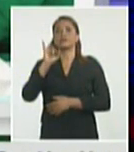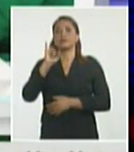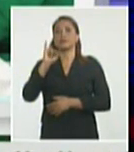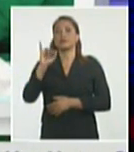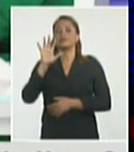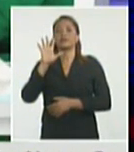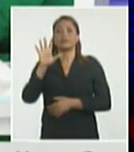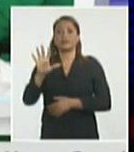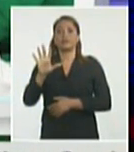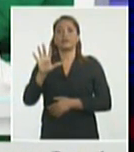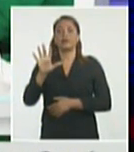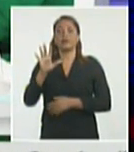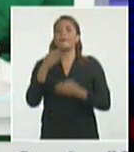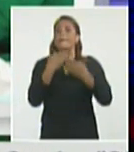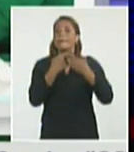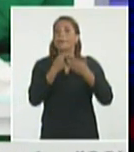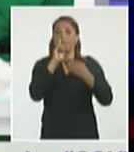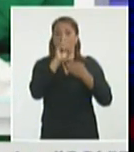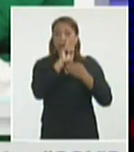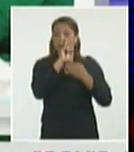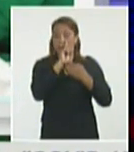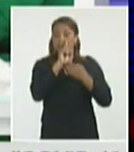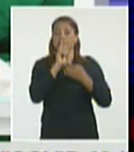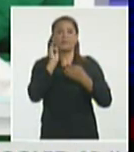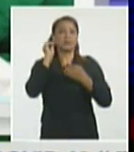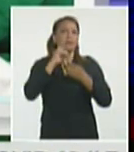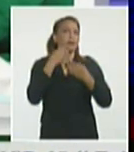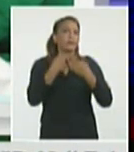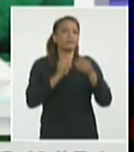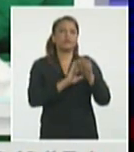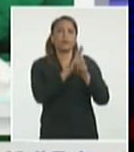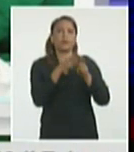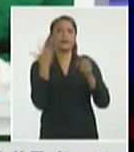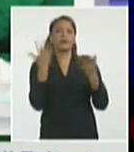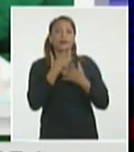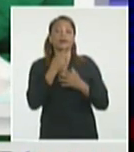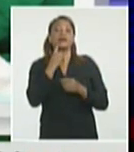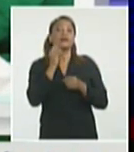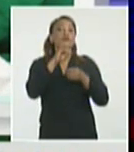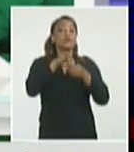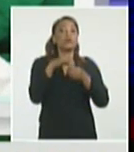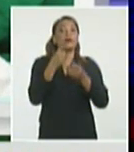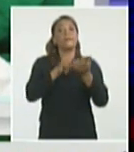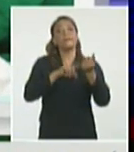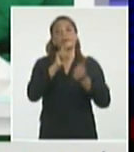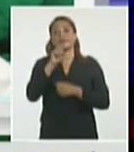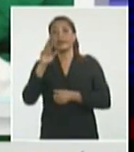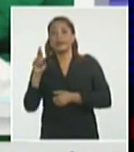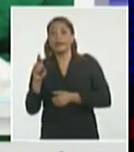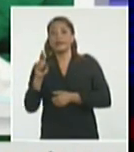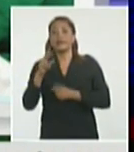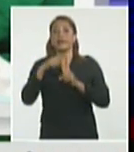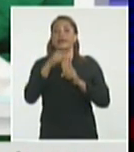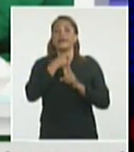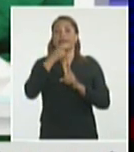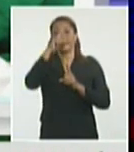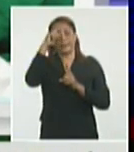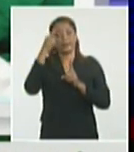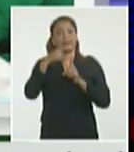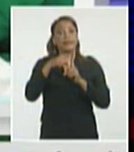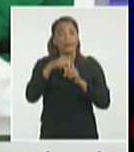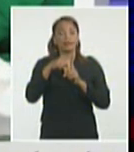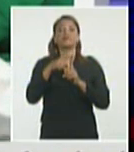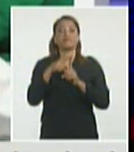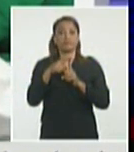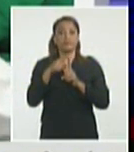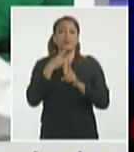49.965 muestras para el diagnóstico de la COVID-19, esto incluye PCR, esto incluye test de antígeno, y como